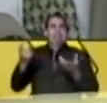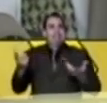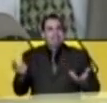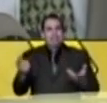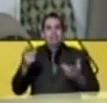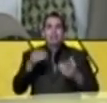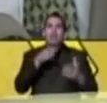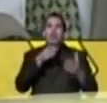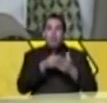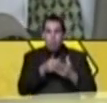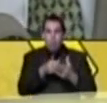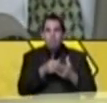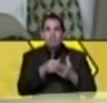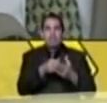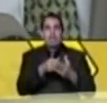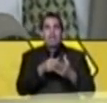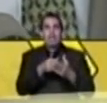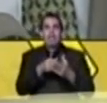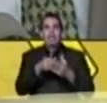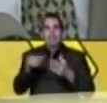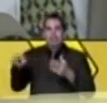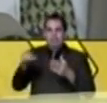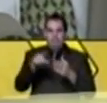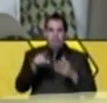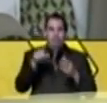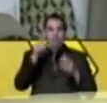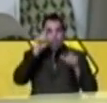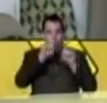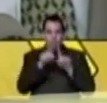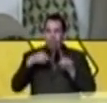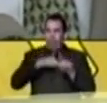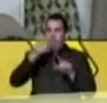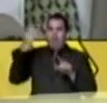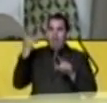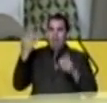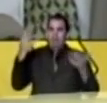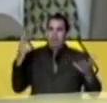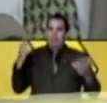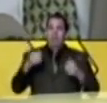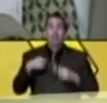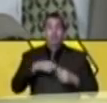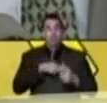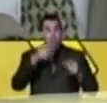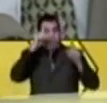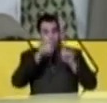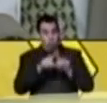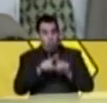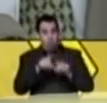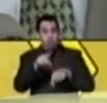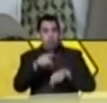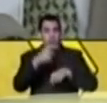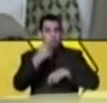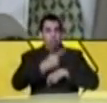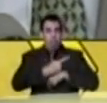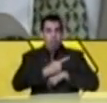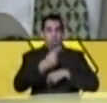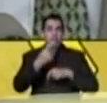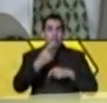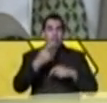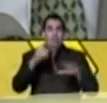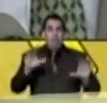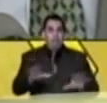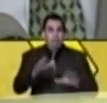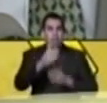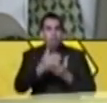contra de las de la propia firma y los acuerdos que llegamos con ellos Si hicimos unos acuerdos de determinada fecha llevar LL a cabo ciertas